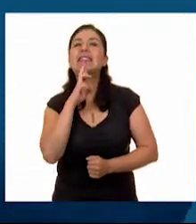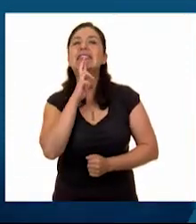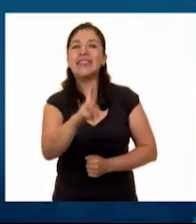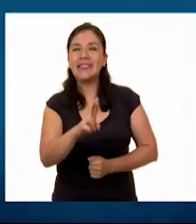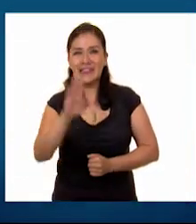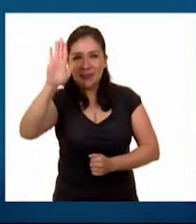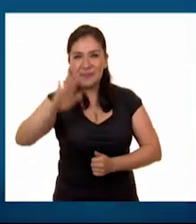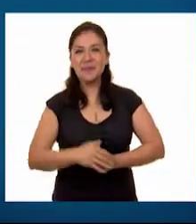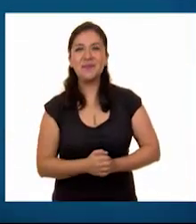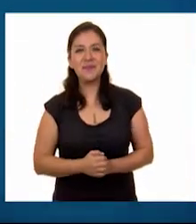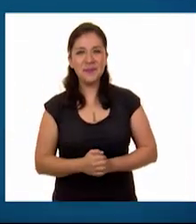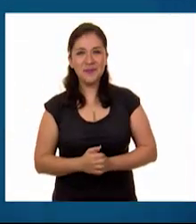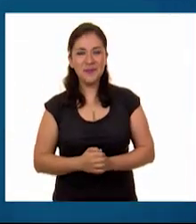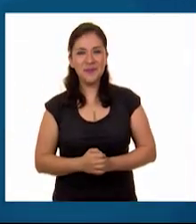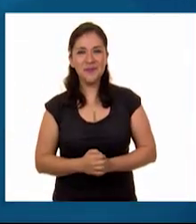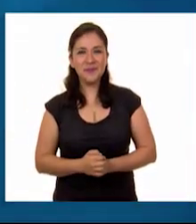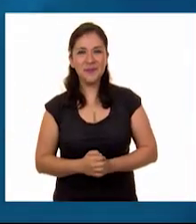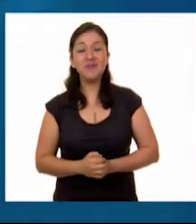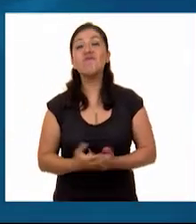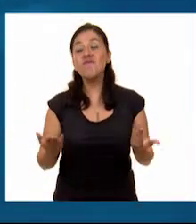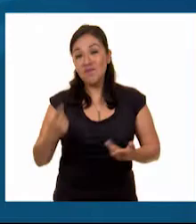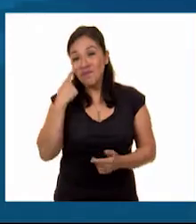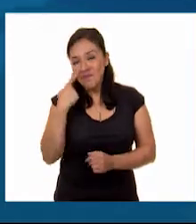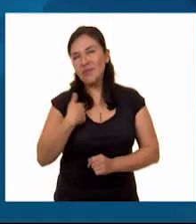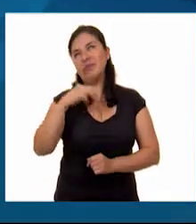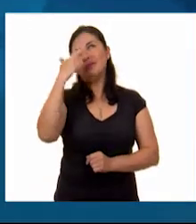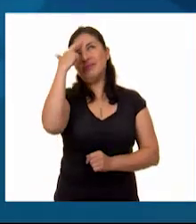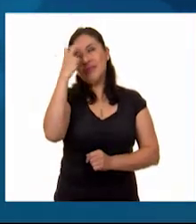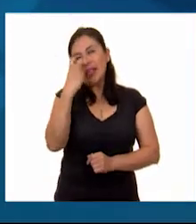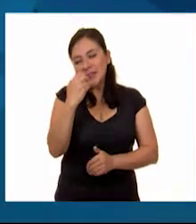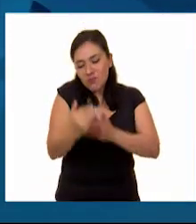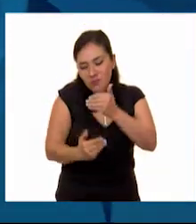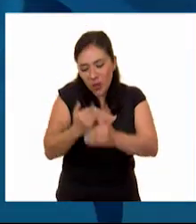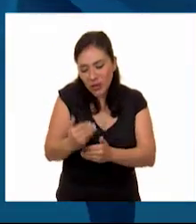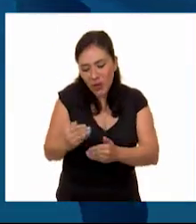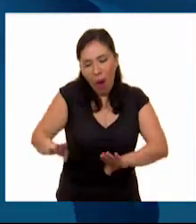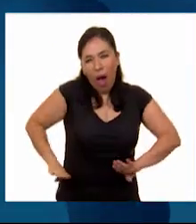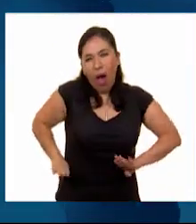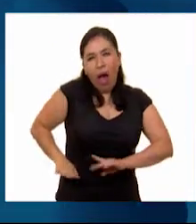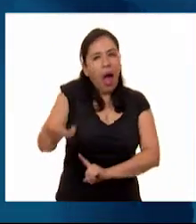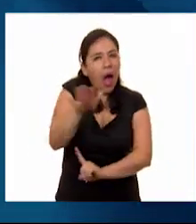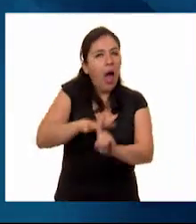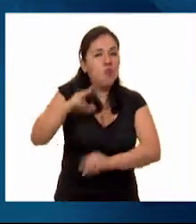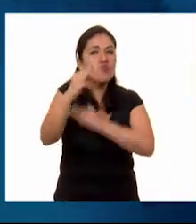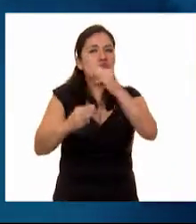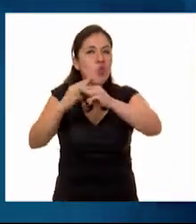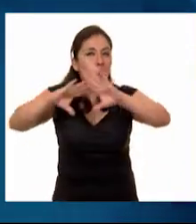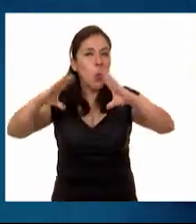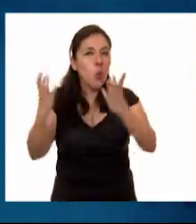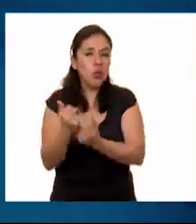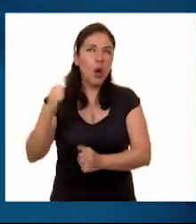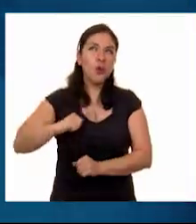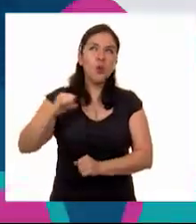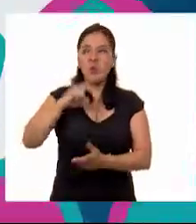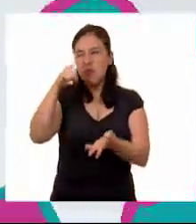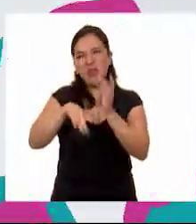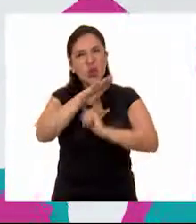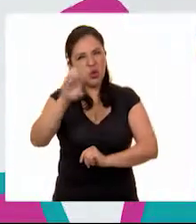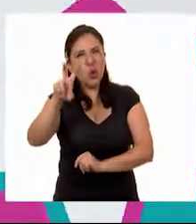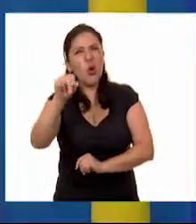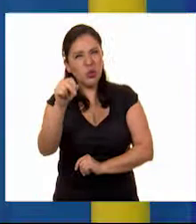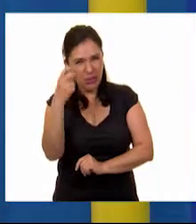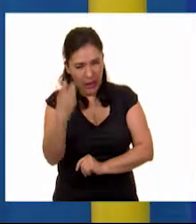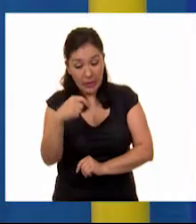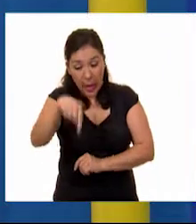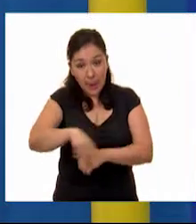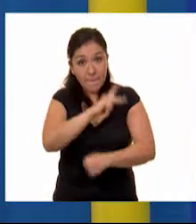Claro. Para empezar, recuerdo que fue un proceso común a todo el mundo occidental durante los años 80. Y en nuestro